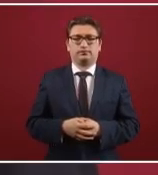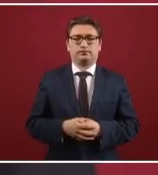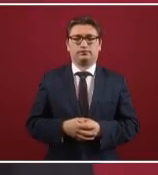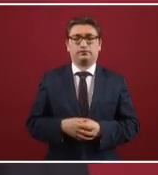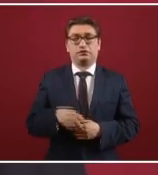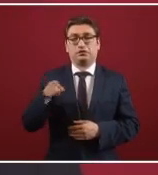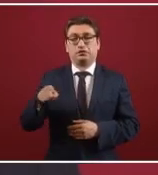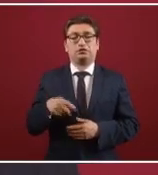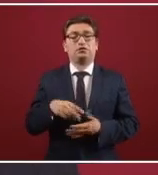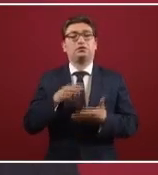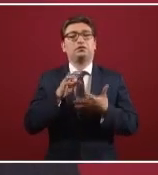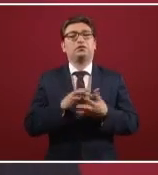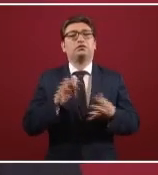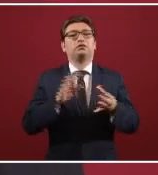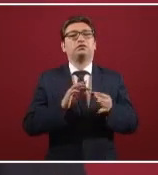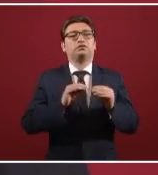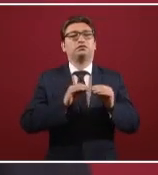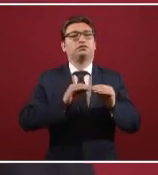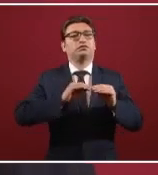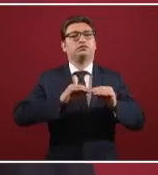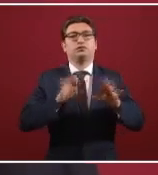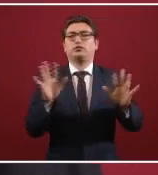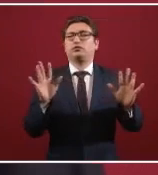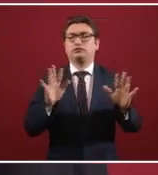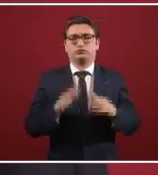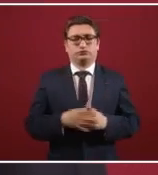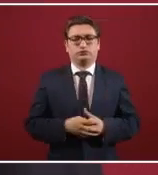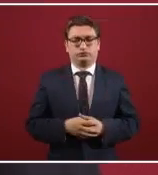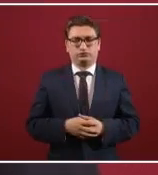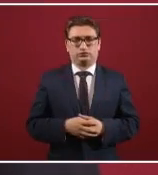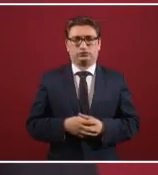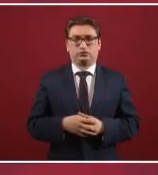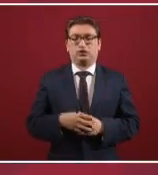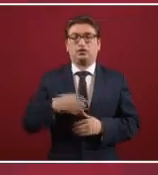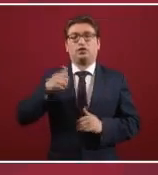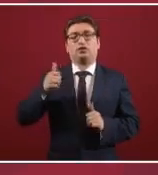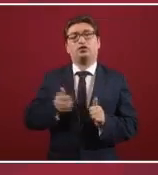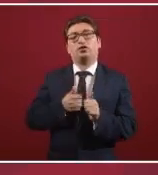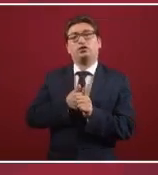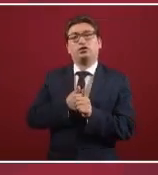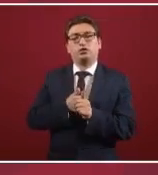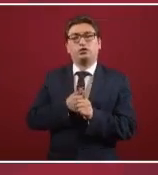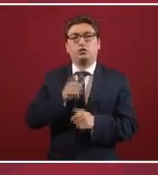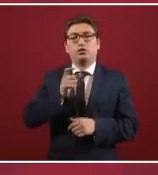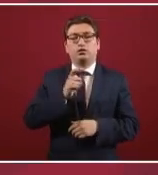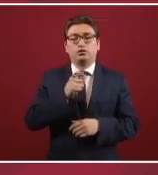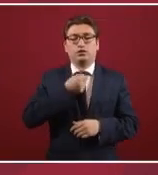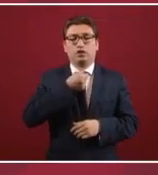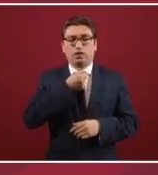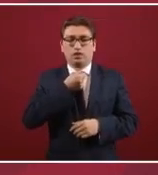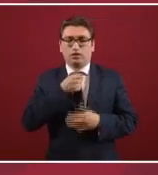ah claro diciendo que le habían manipulado la declaración